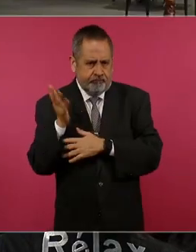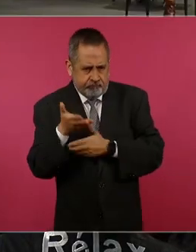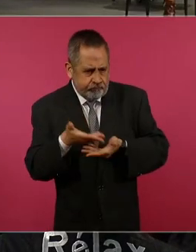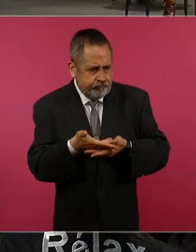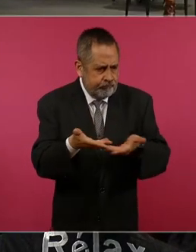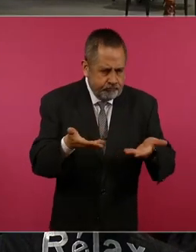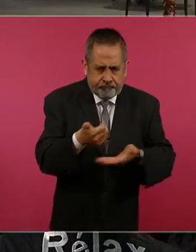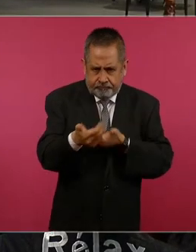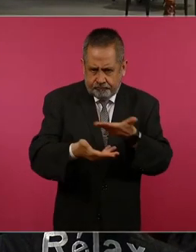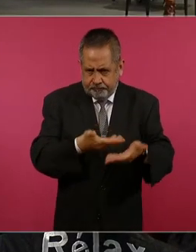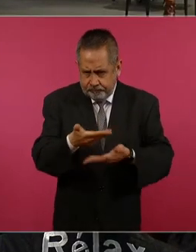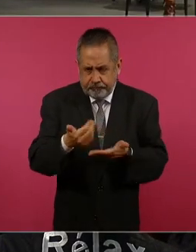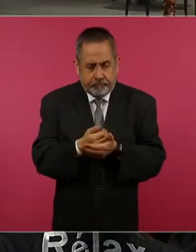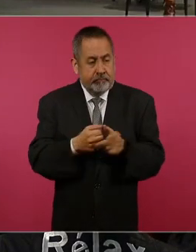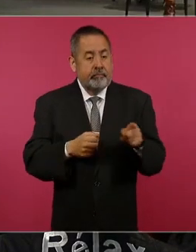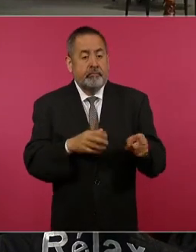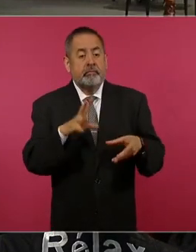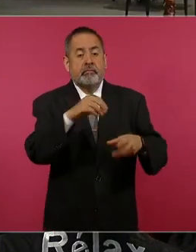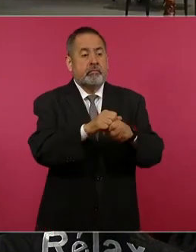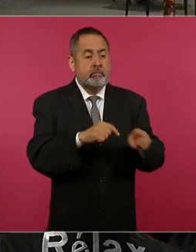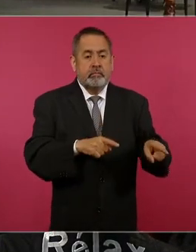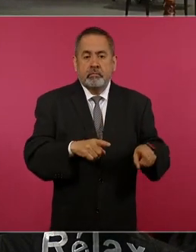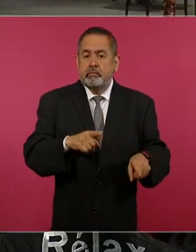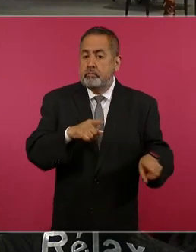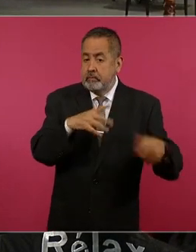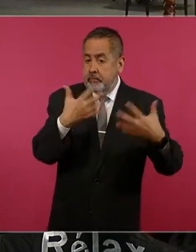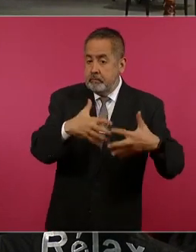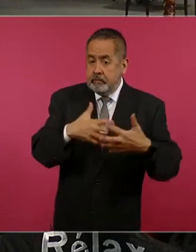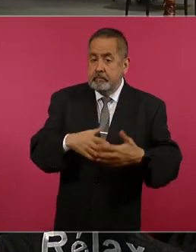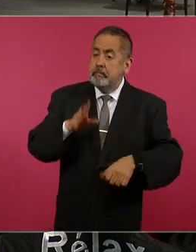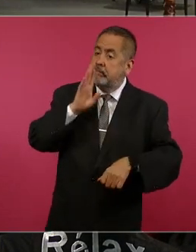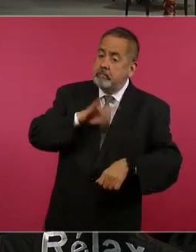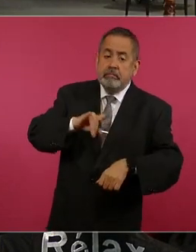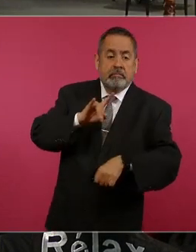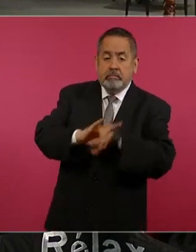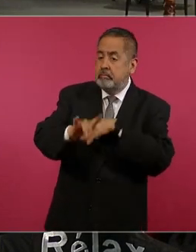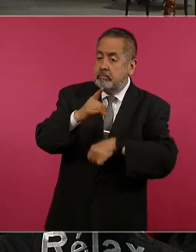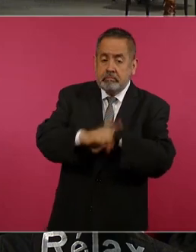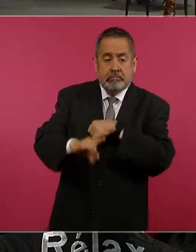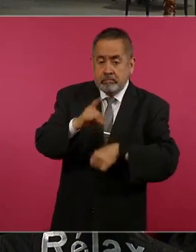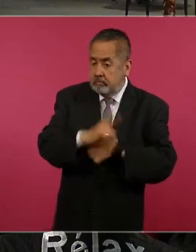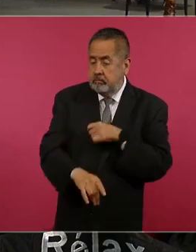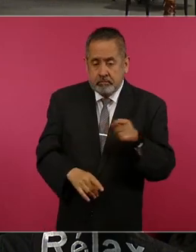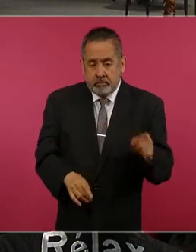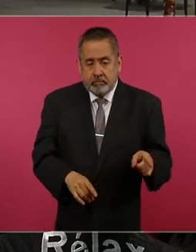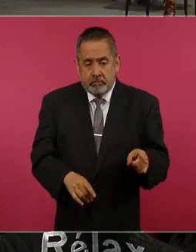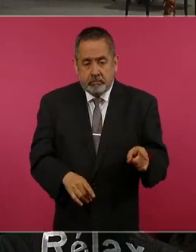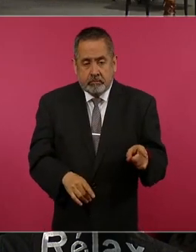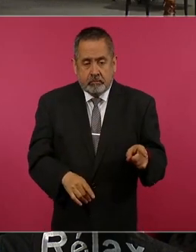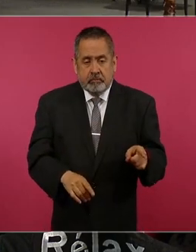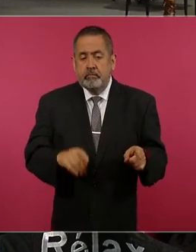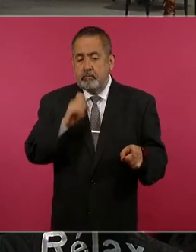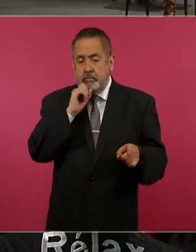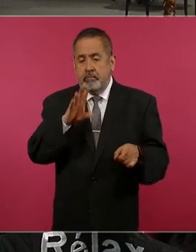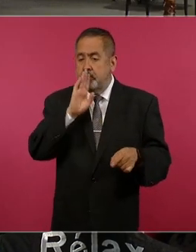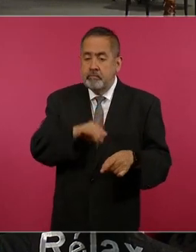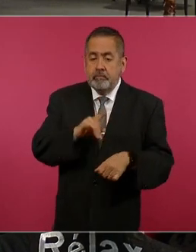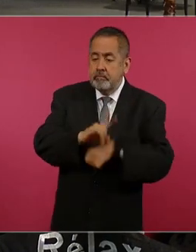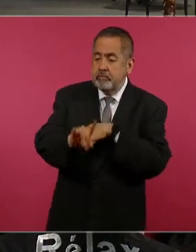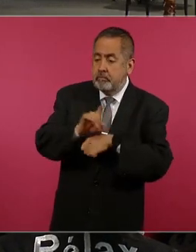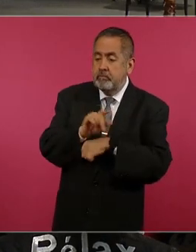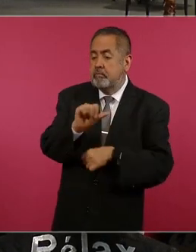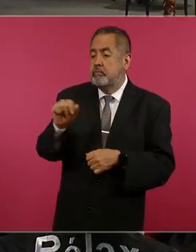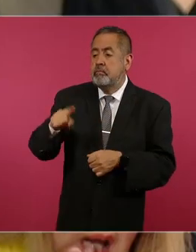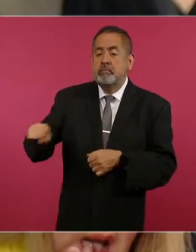que ha quedado mal con el país, quedó también mal con mucha gente,